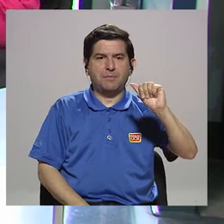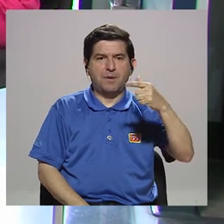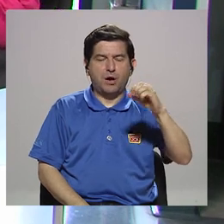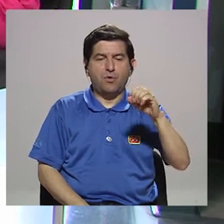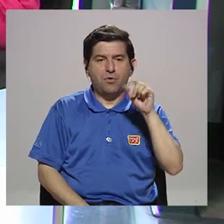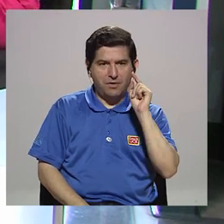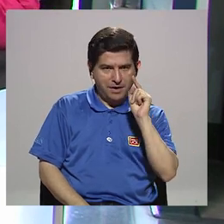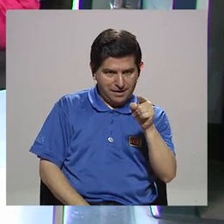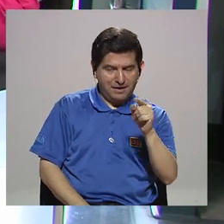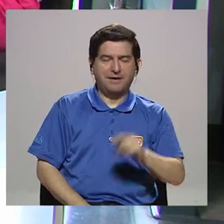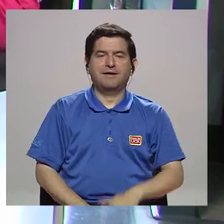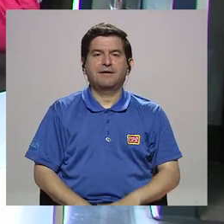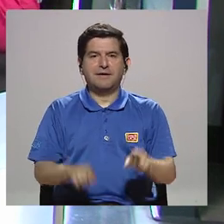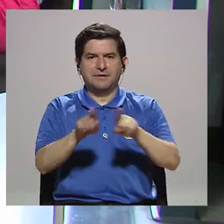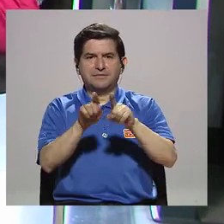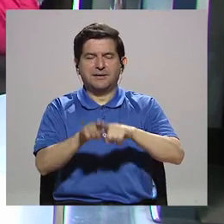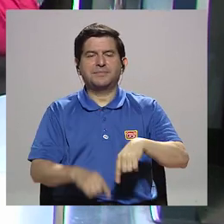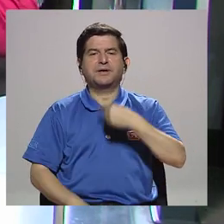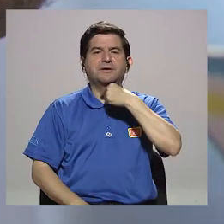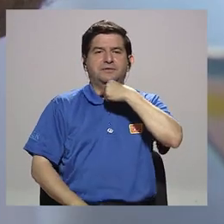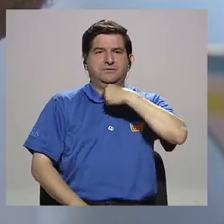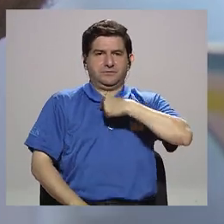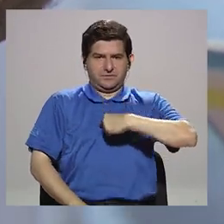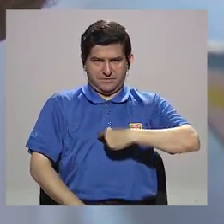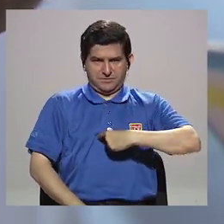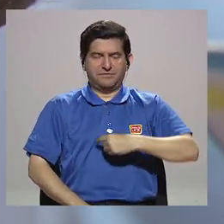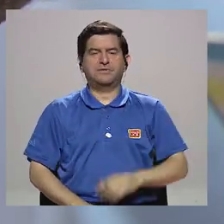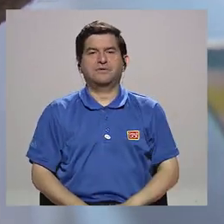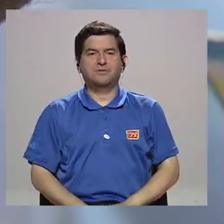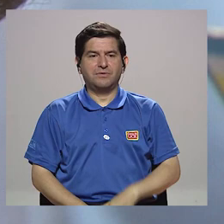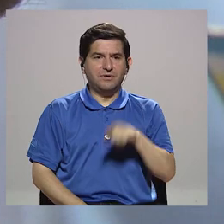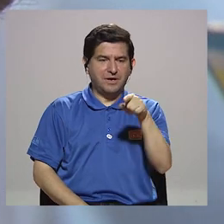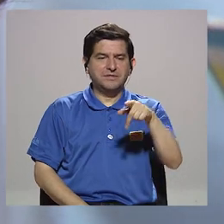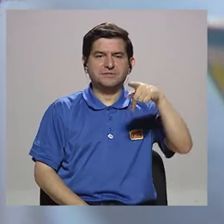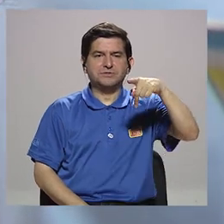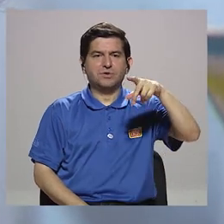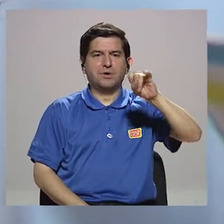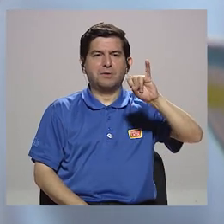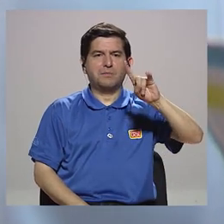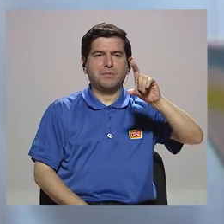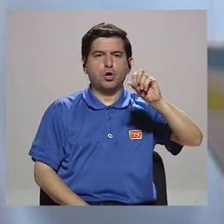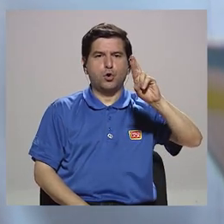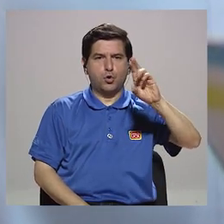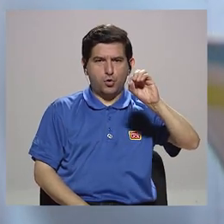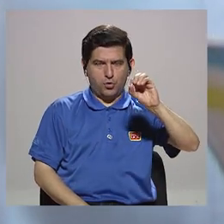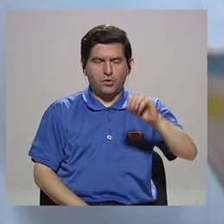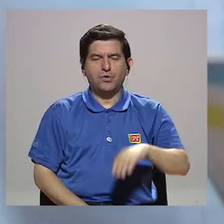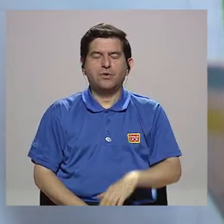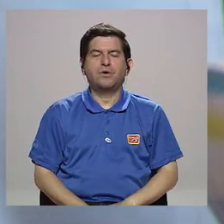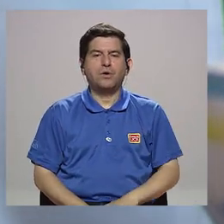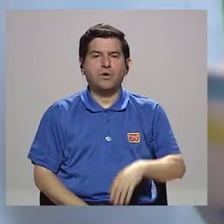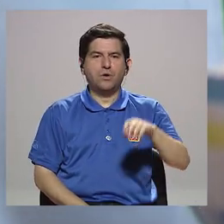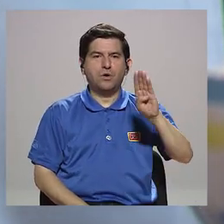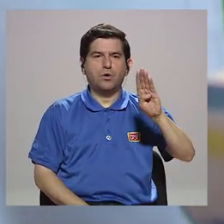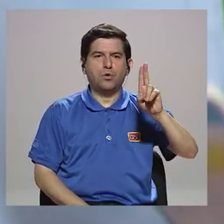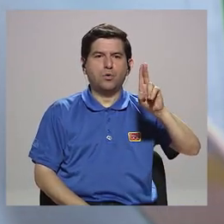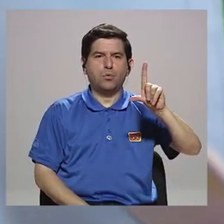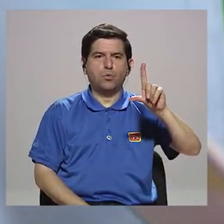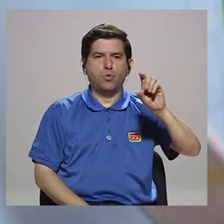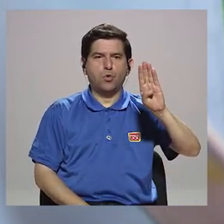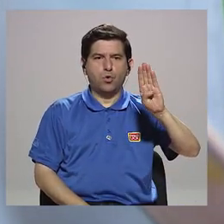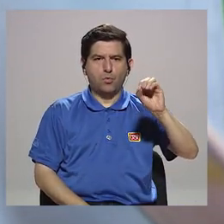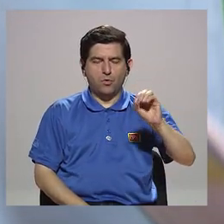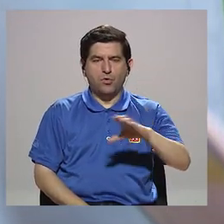ubicarnos, este es el estómago, este es el esófago, esto es el píloro, este es el bulbo